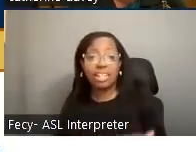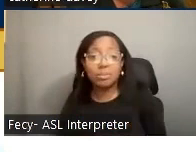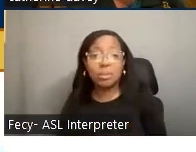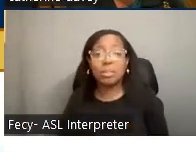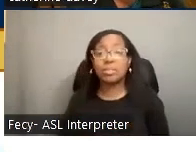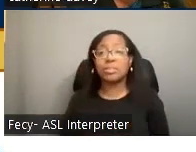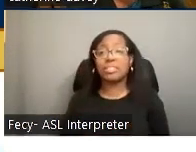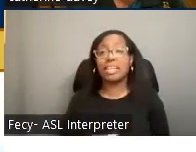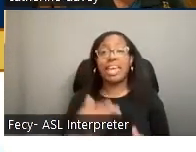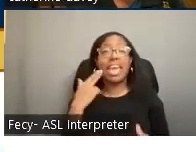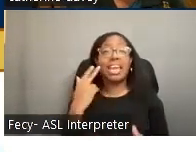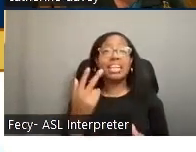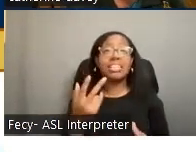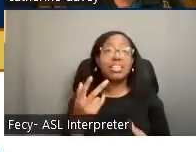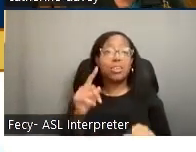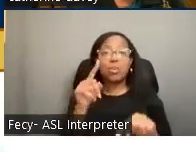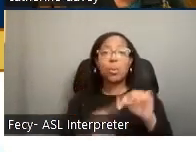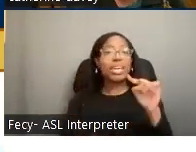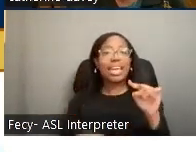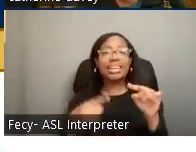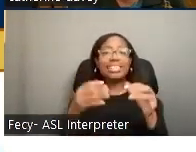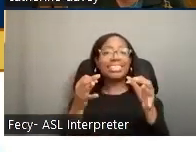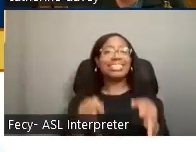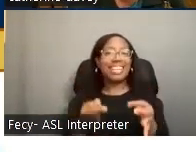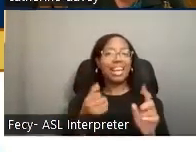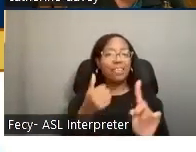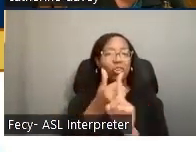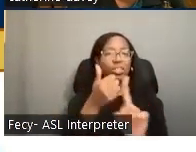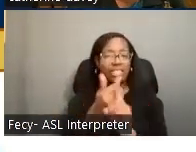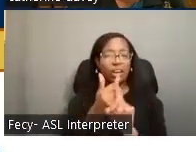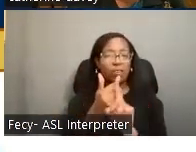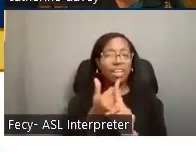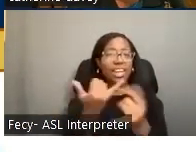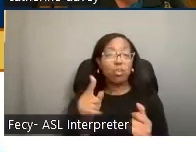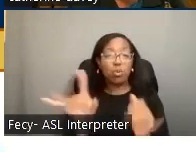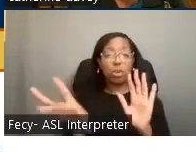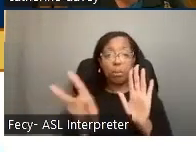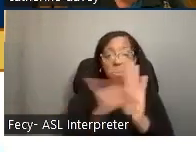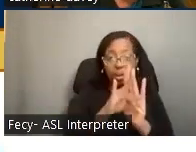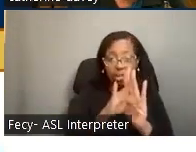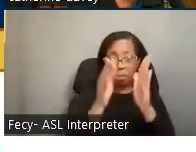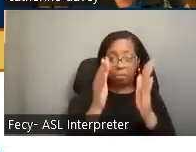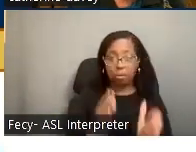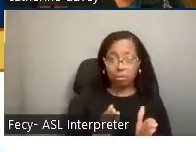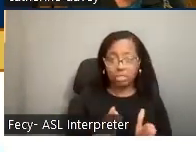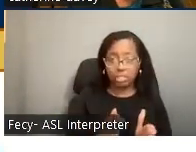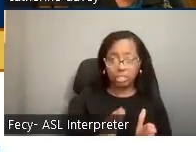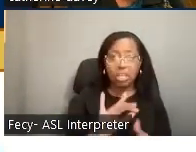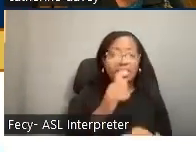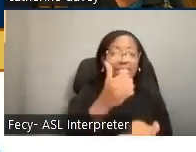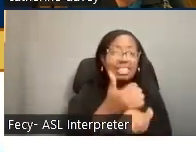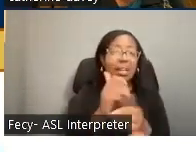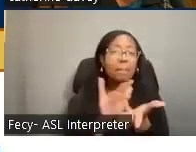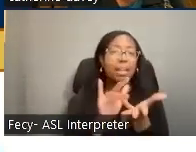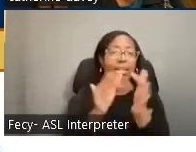Si have estás to take off enfermo, her estás en el spleen. hospital, He's going to make that entonces el decision doctor for viene y her. dice, bueno, And then tengo que you've chosen someone to quitarle make medical decisions for you if you